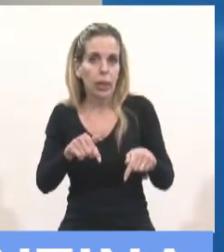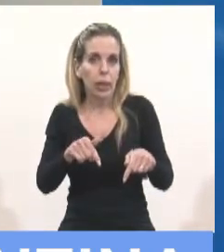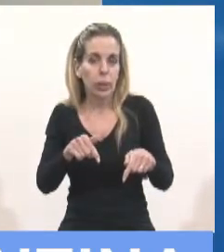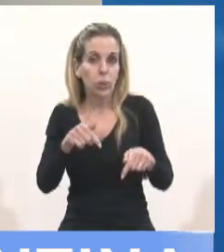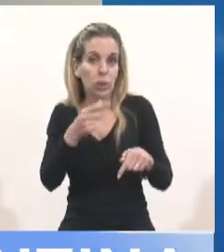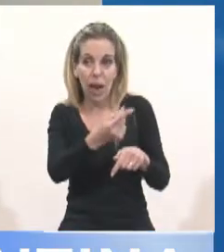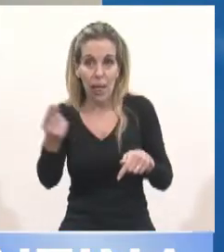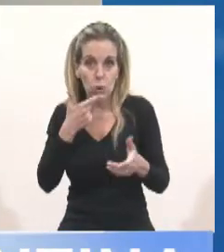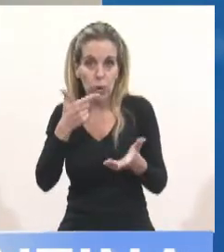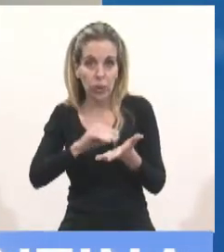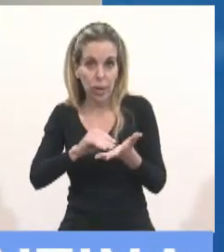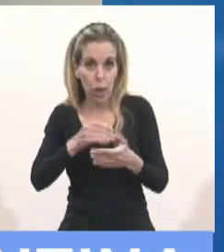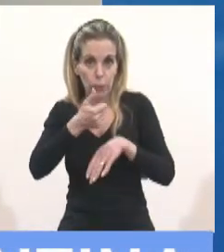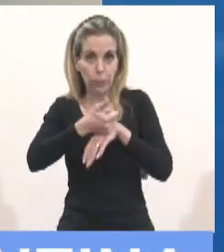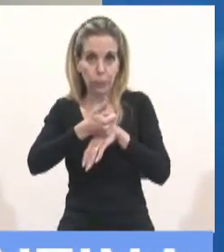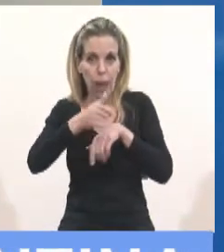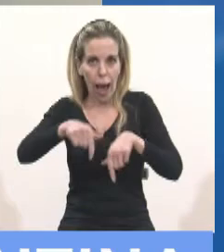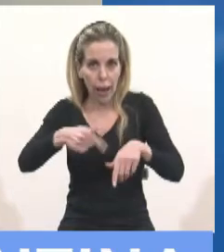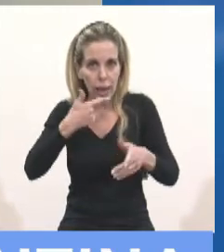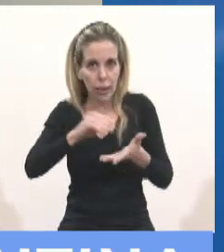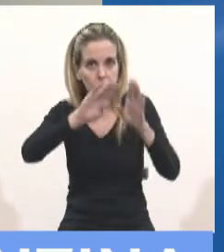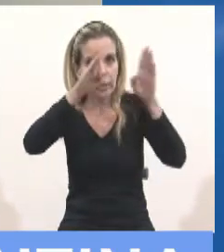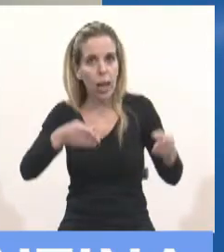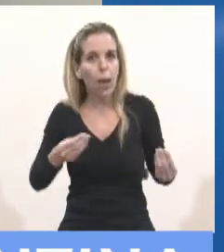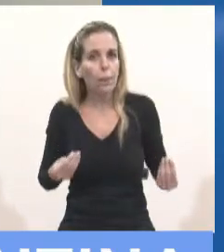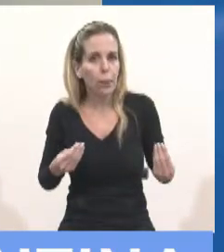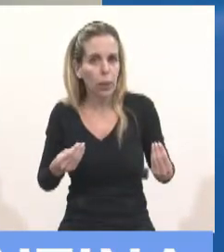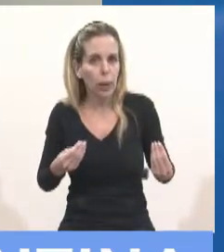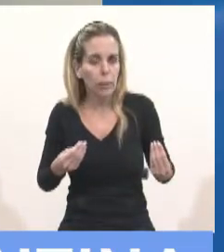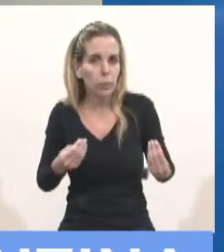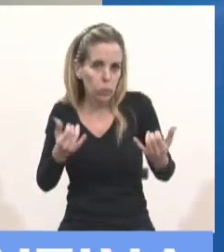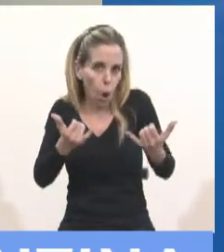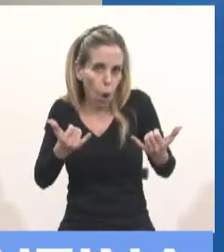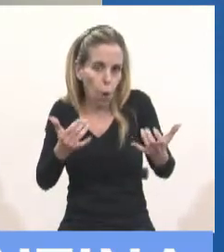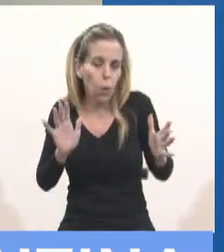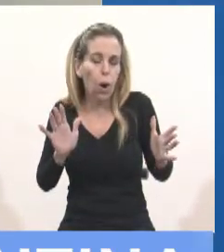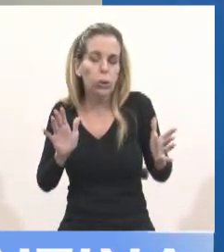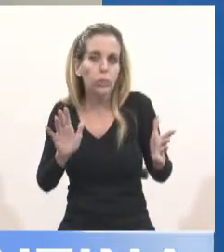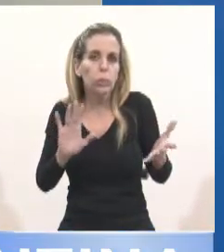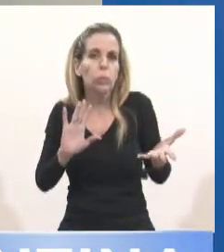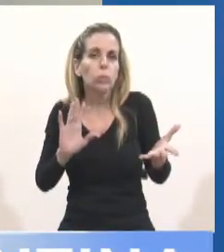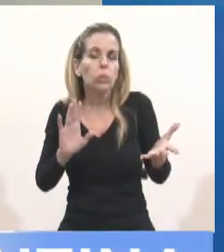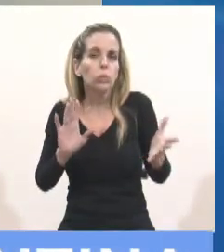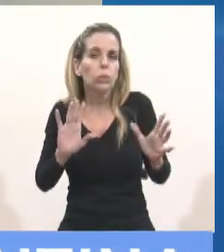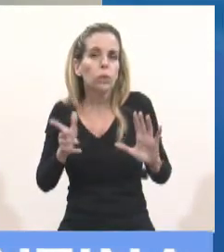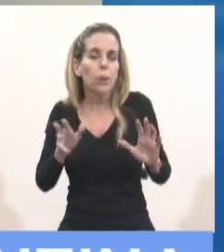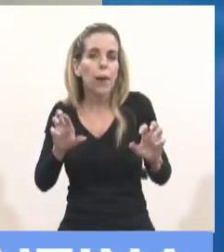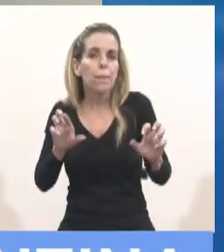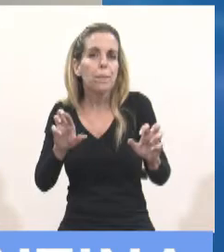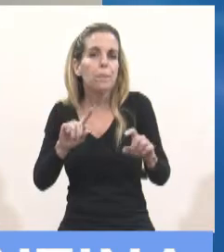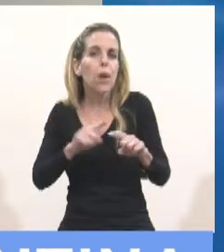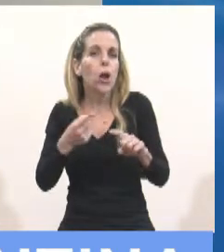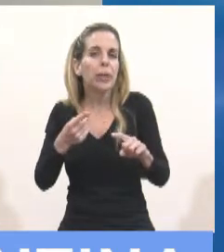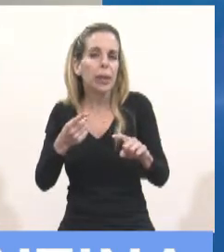Estamos acá porque efectivamente hubo una política irresponsable de endeudamiento que